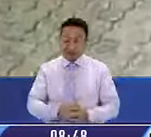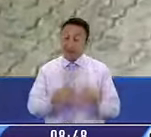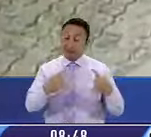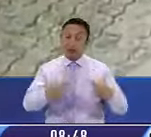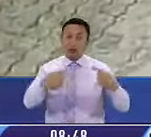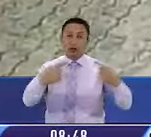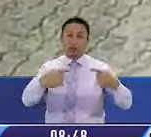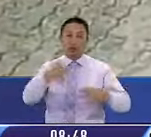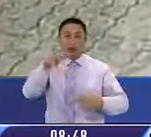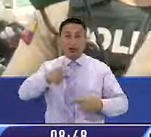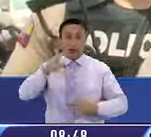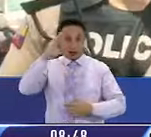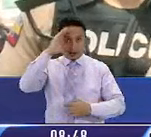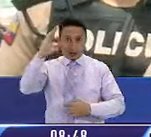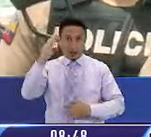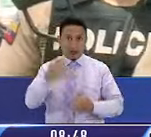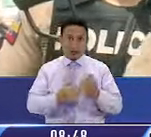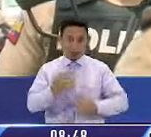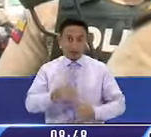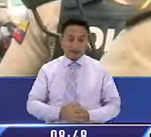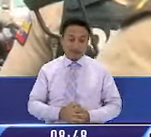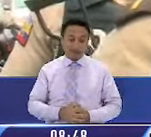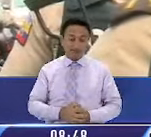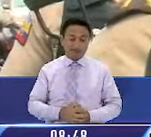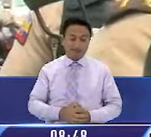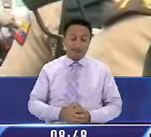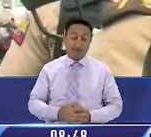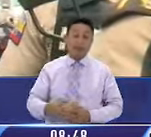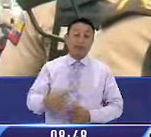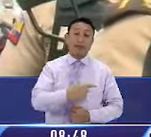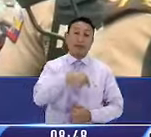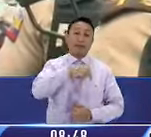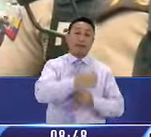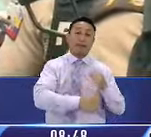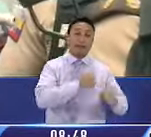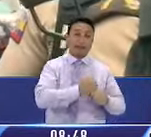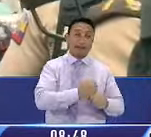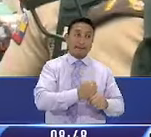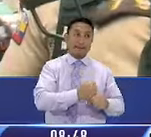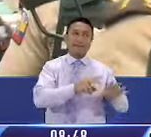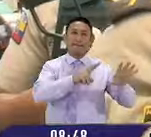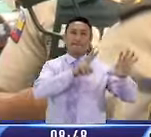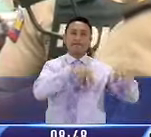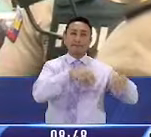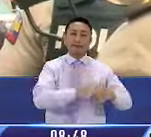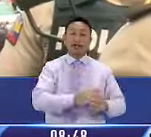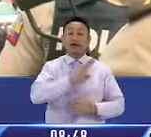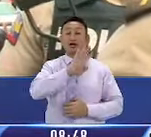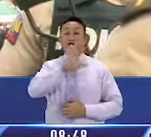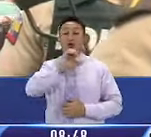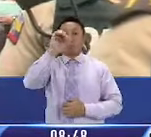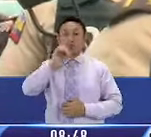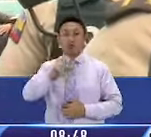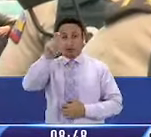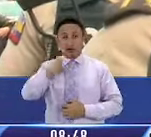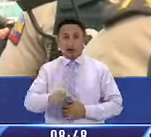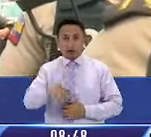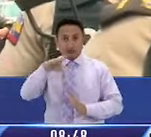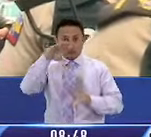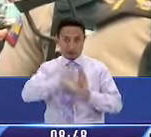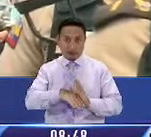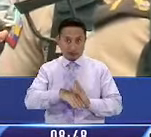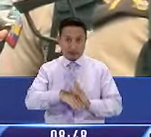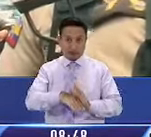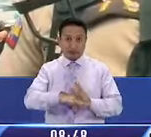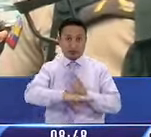de ciudadanos y gendarmes. En lo que va de los 7 meses del año, hemos tenido una reducción del 40% en lo que es robo a personas y robo a vehículos